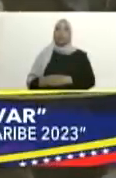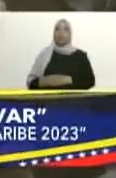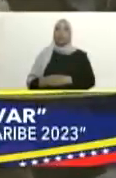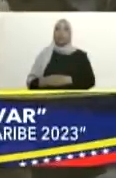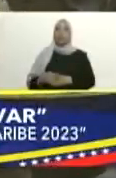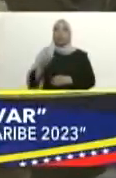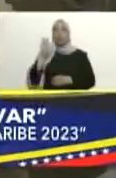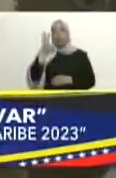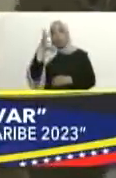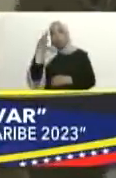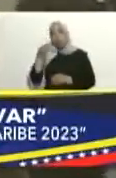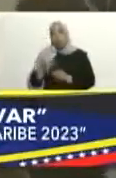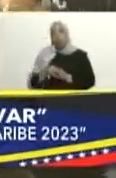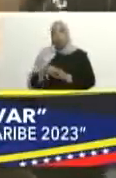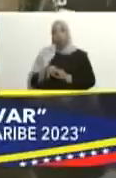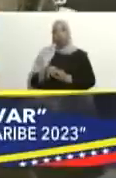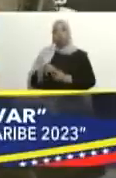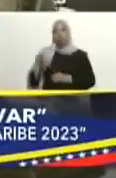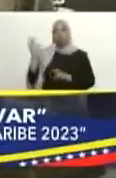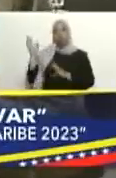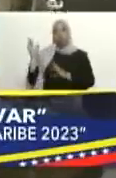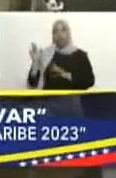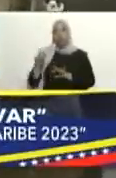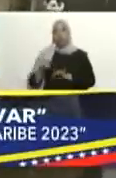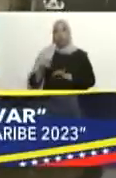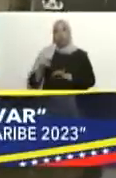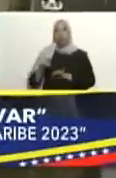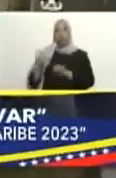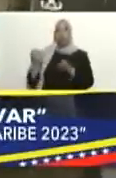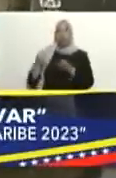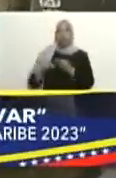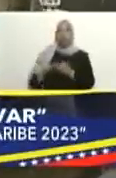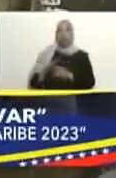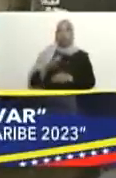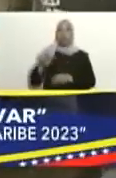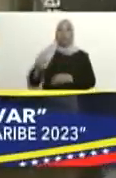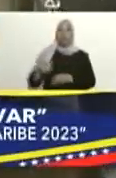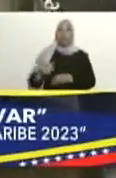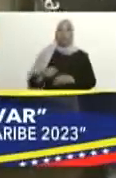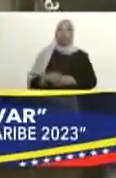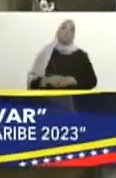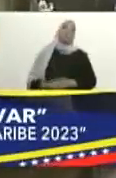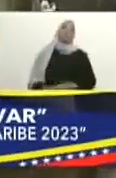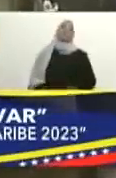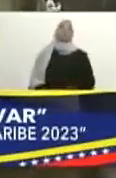fe las bendiciones que nos transmite